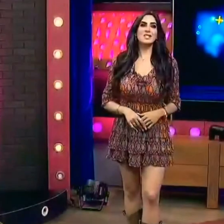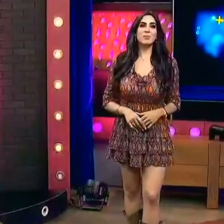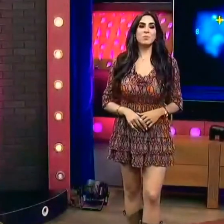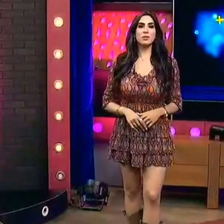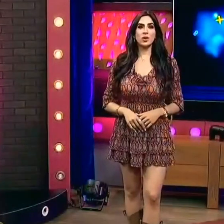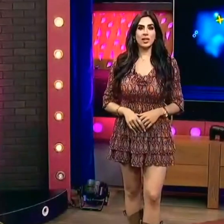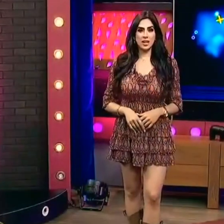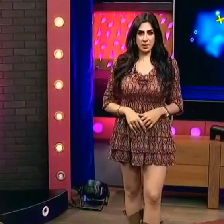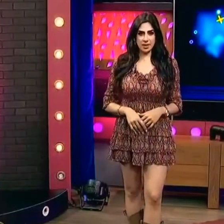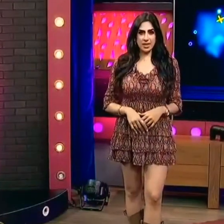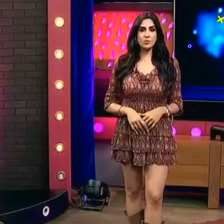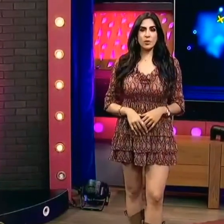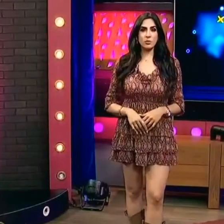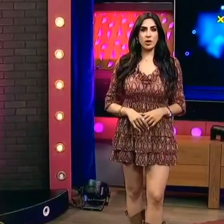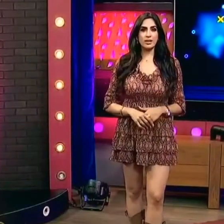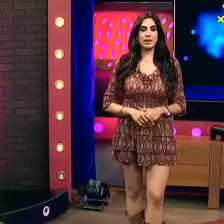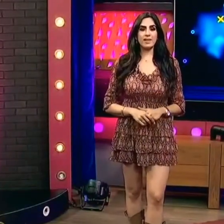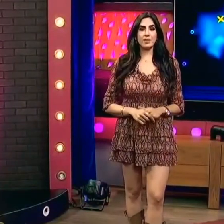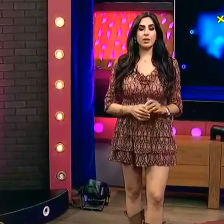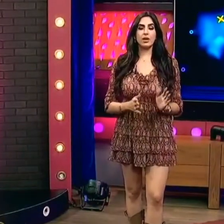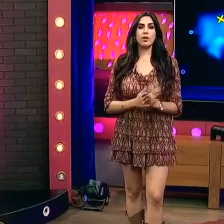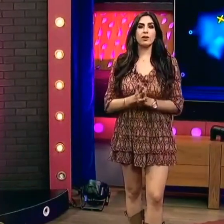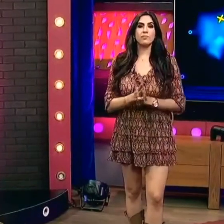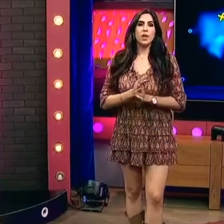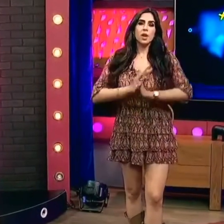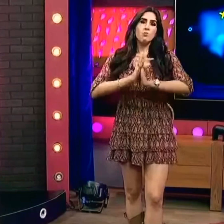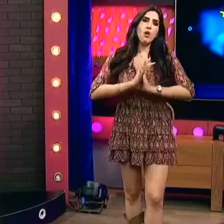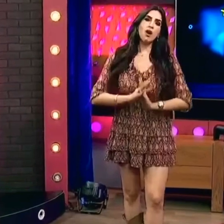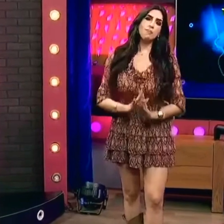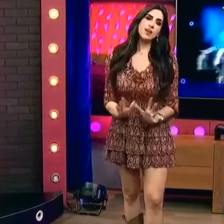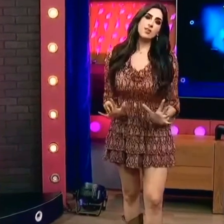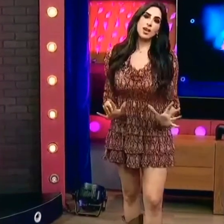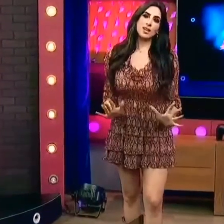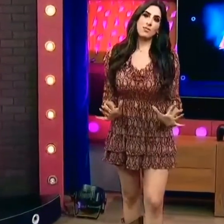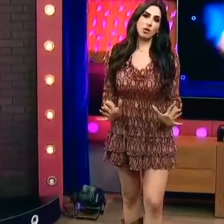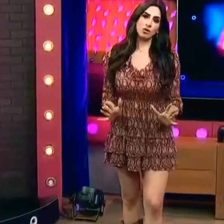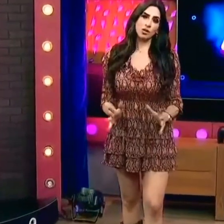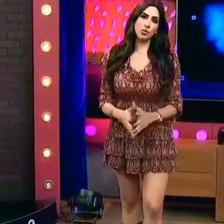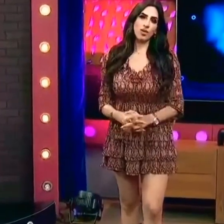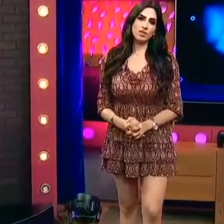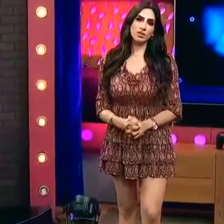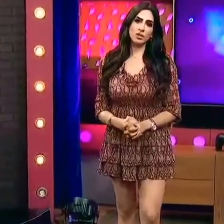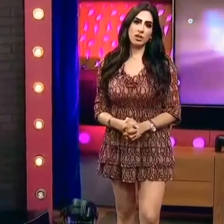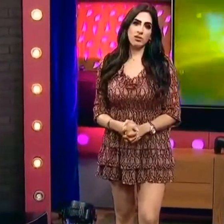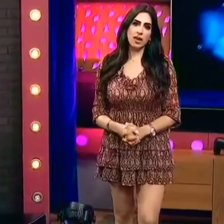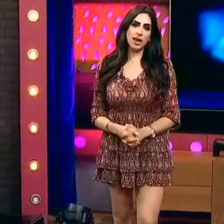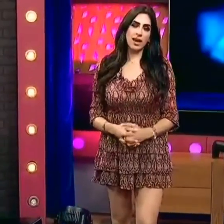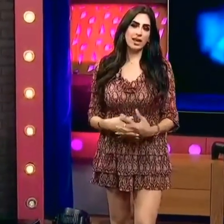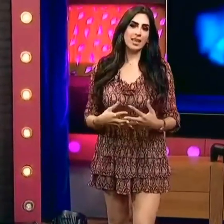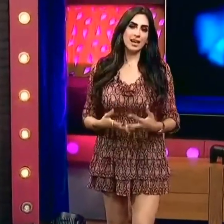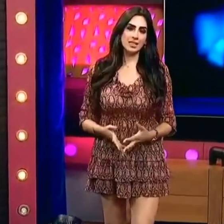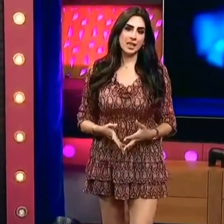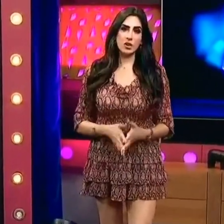Estamos de regreso, por supuesto, aquí en las rapiditas. Momento Violeta, la vez de la victoria. Oigan, por mayoría de votos y porque además consideraron que